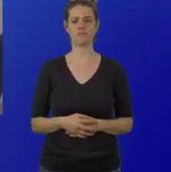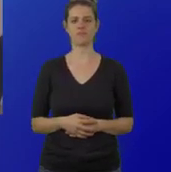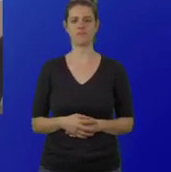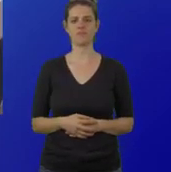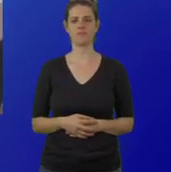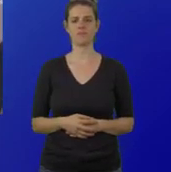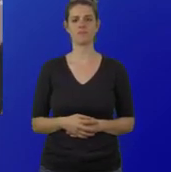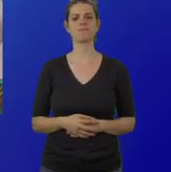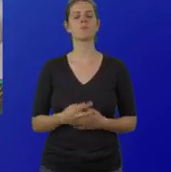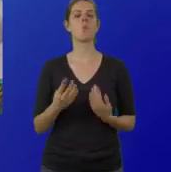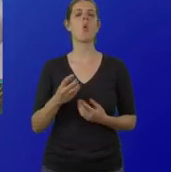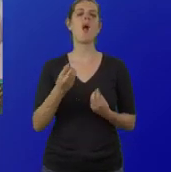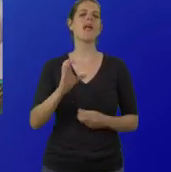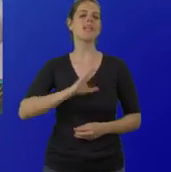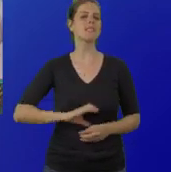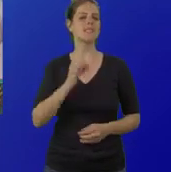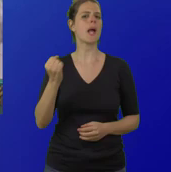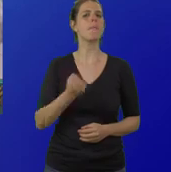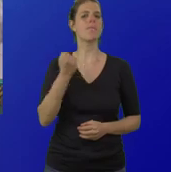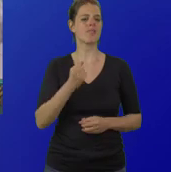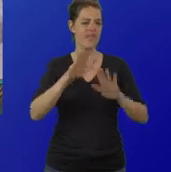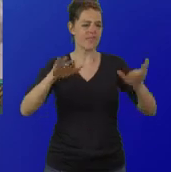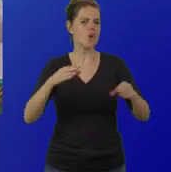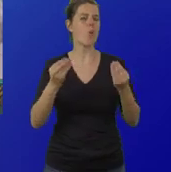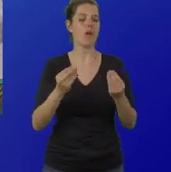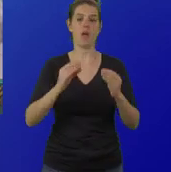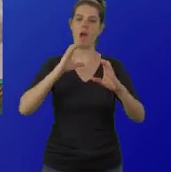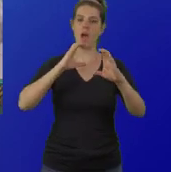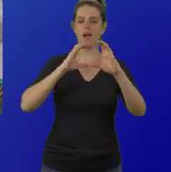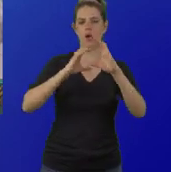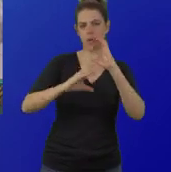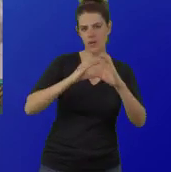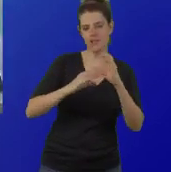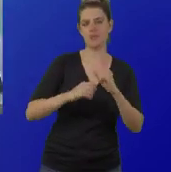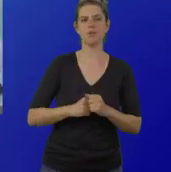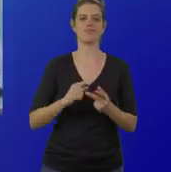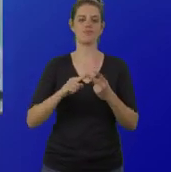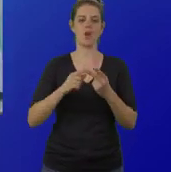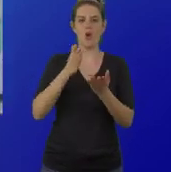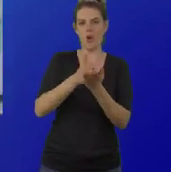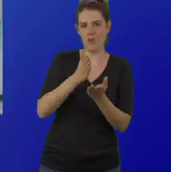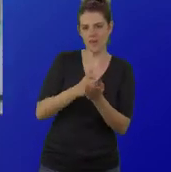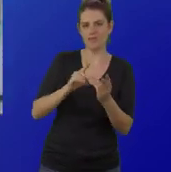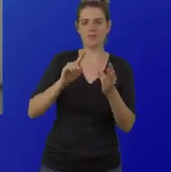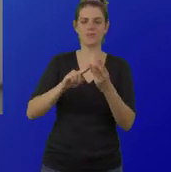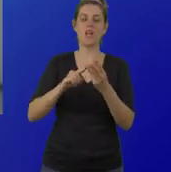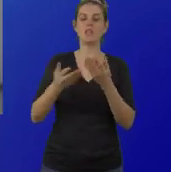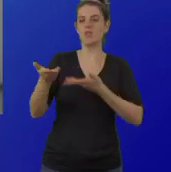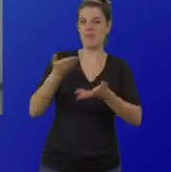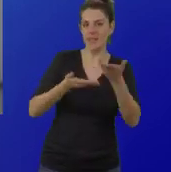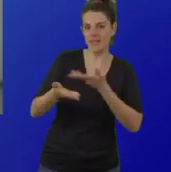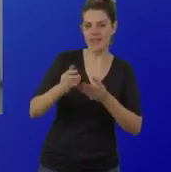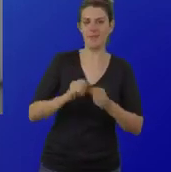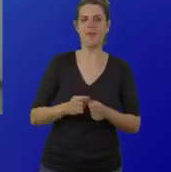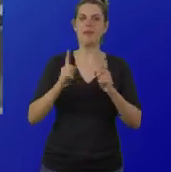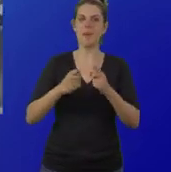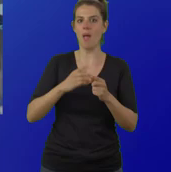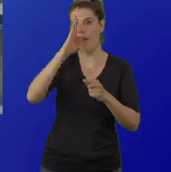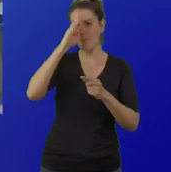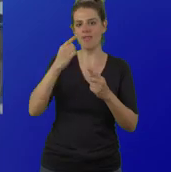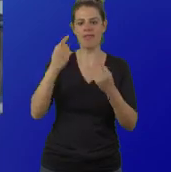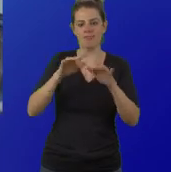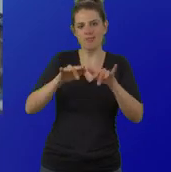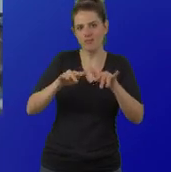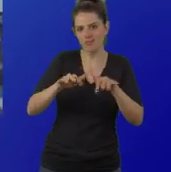Si hablamos de las competencias, la comunicación, la colaboración, la solidaridad, el apalancamiento